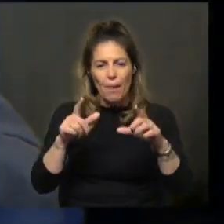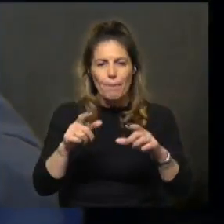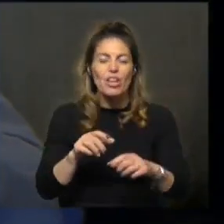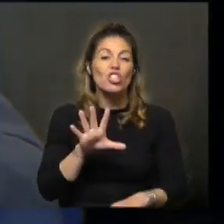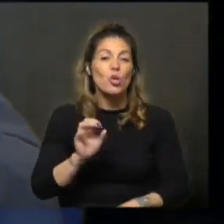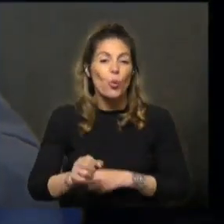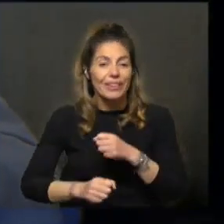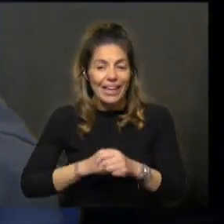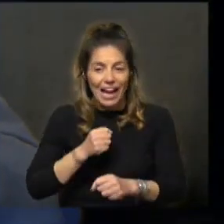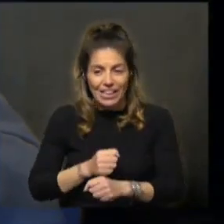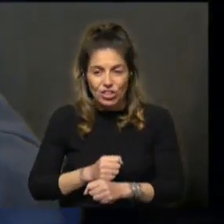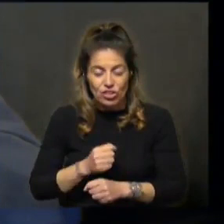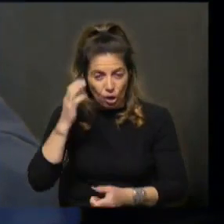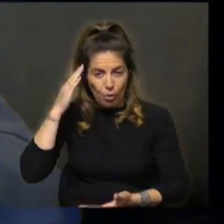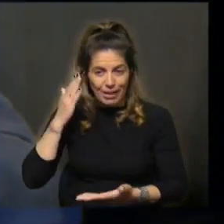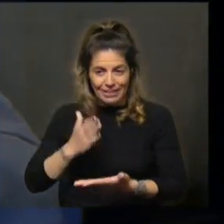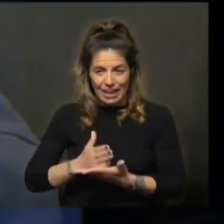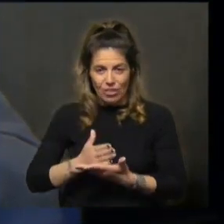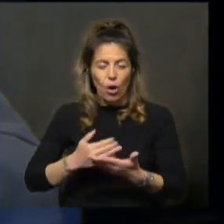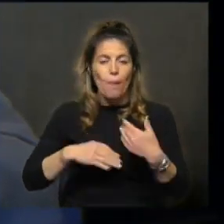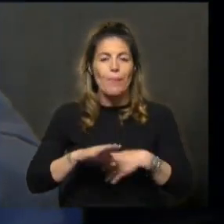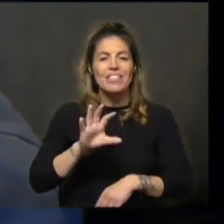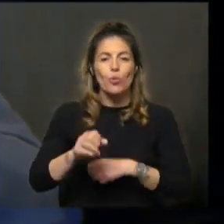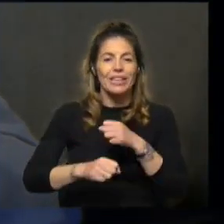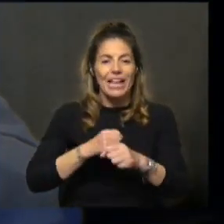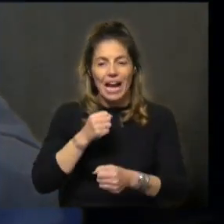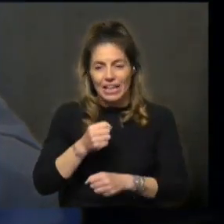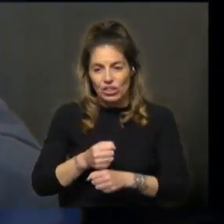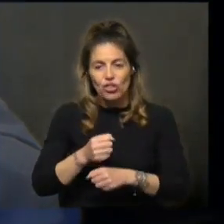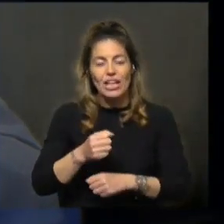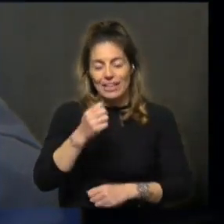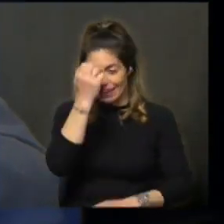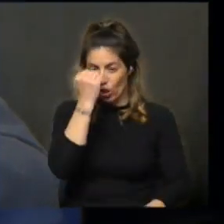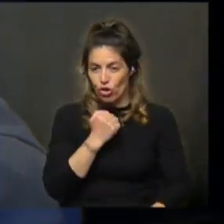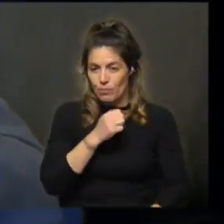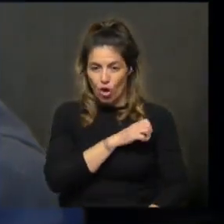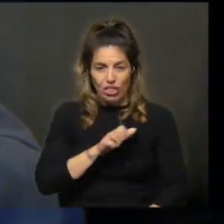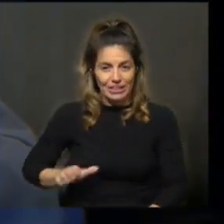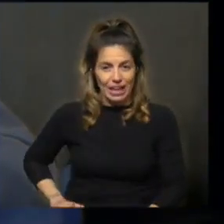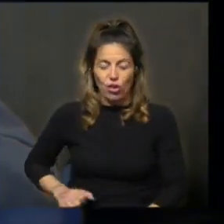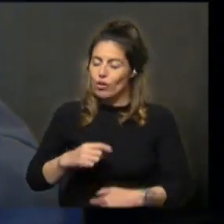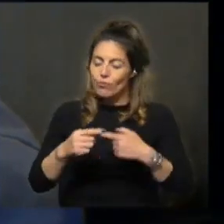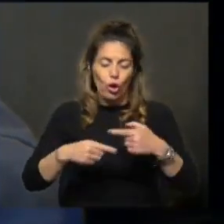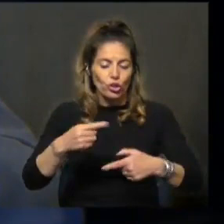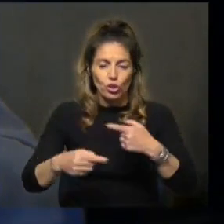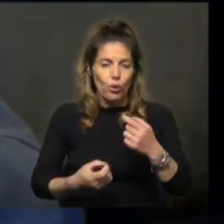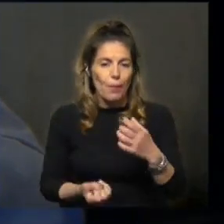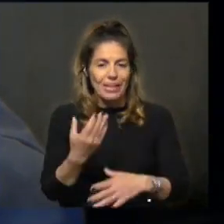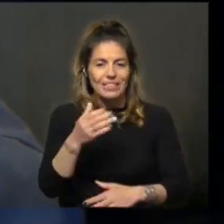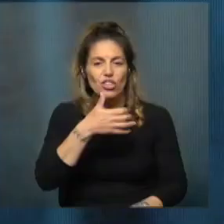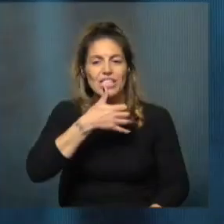50 años de golpe estado y más de 50 años del terrorismo de estado y Todavía siguen apareciendo